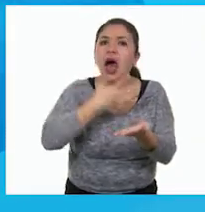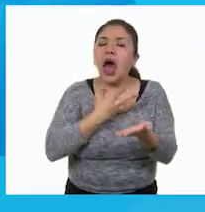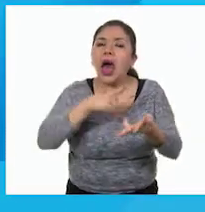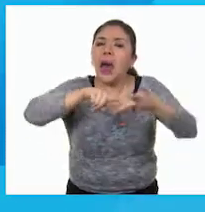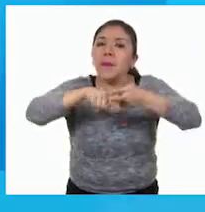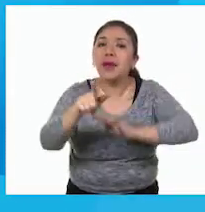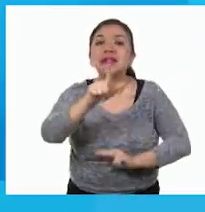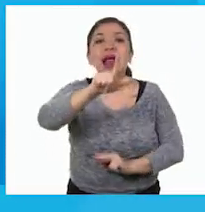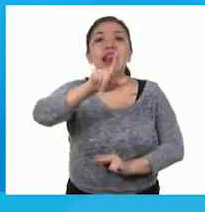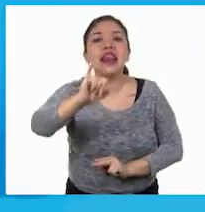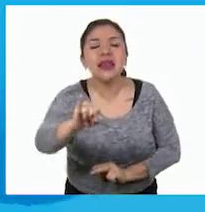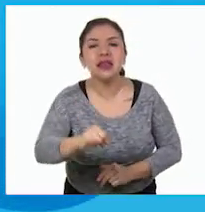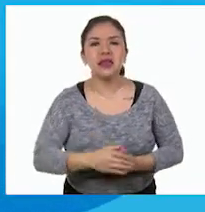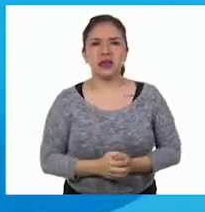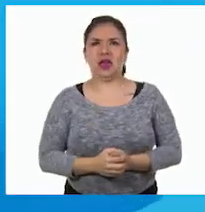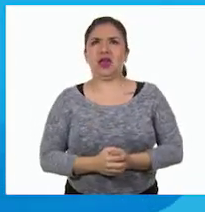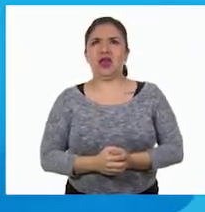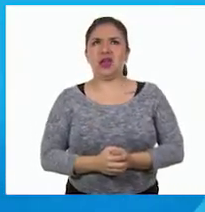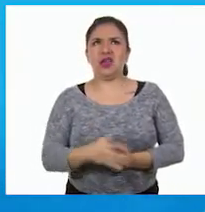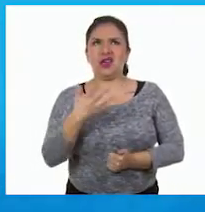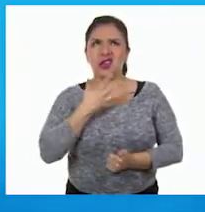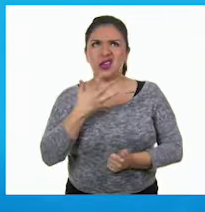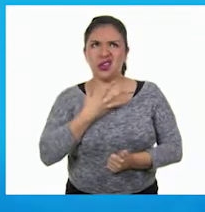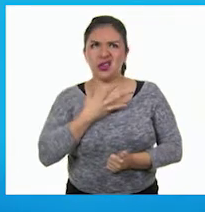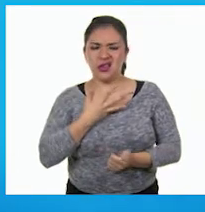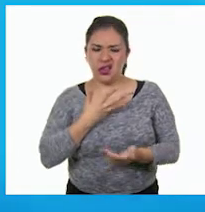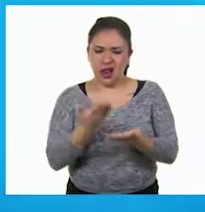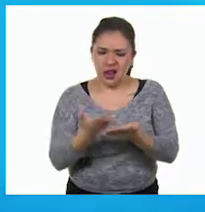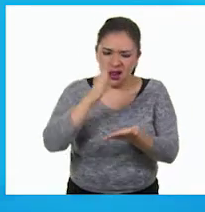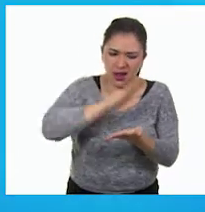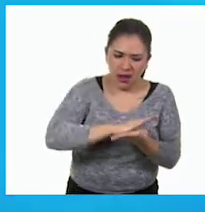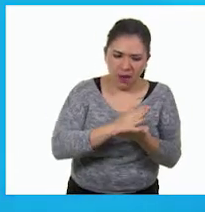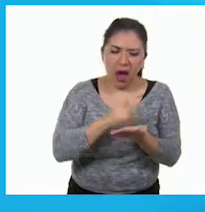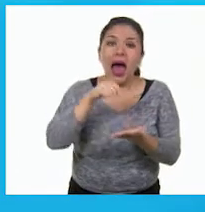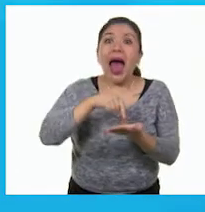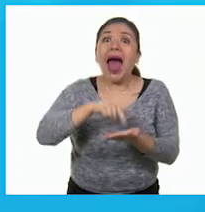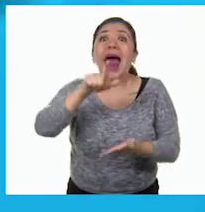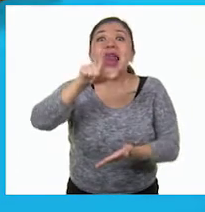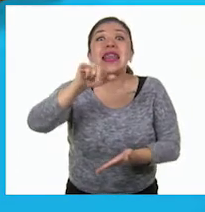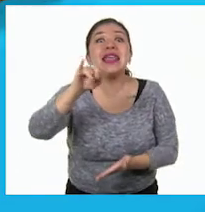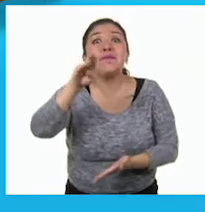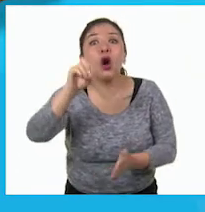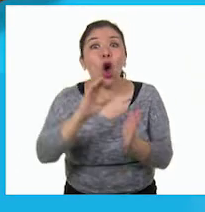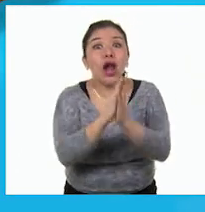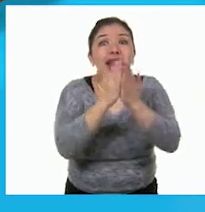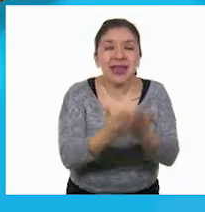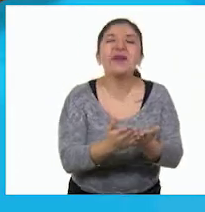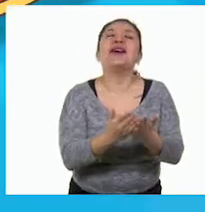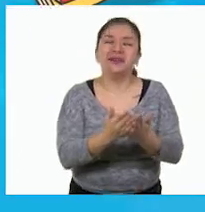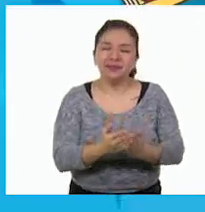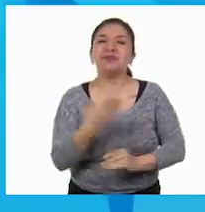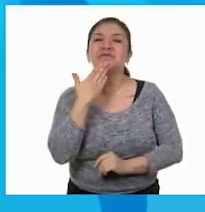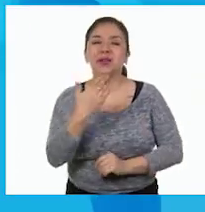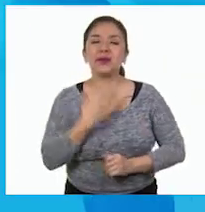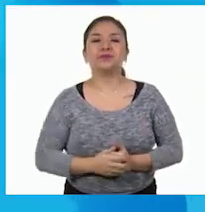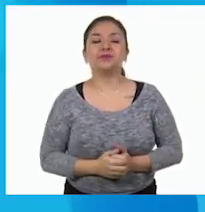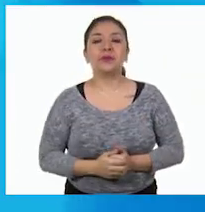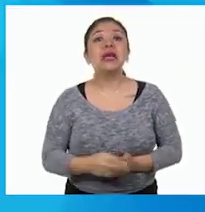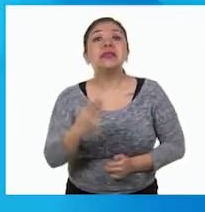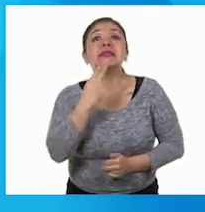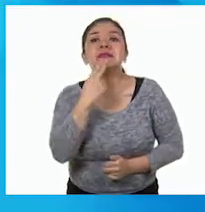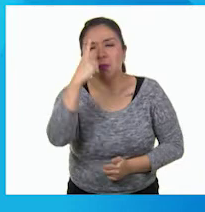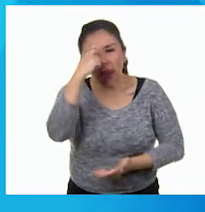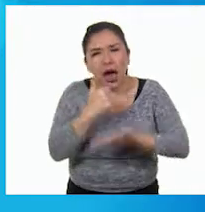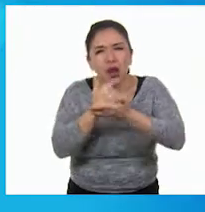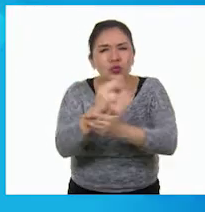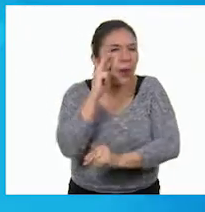Portada. Portada, y hojas. ¡Ah! ¡Libro! Libro, muy bien. Sirven para ver mejor y su nombre empieza